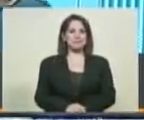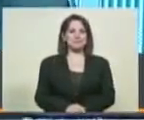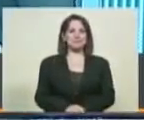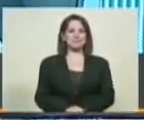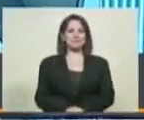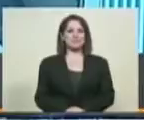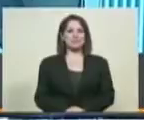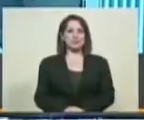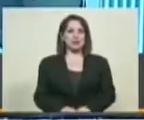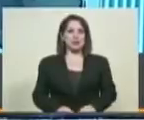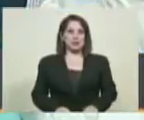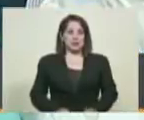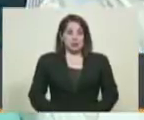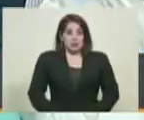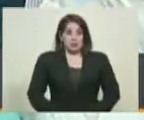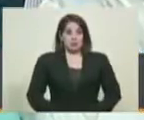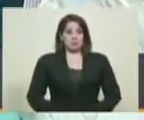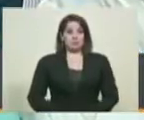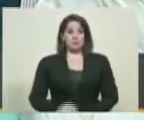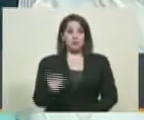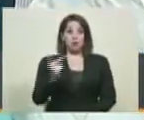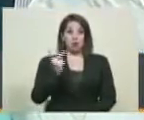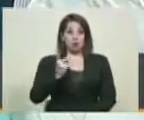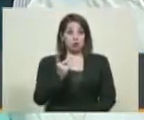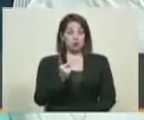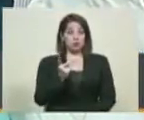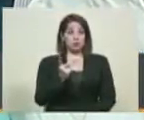No, aquí están ustedes dos, compañeros,